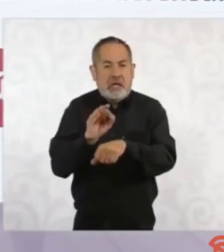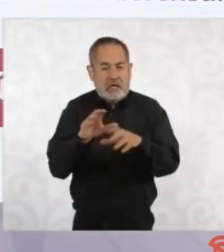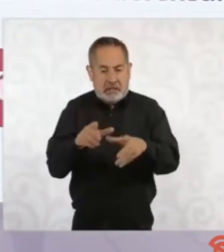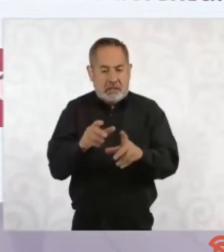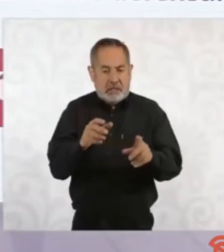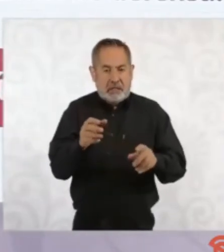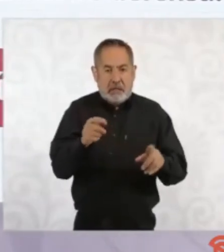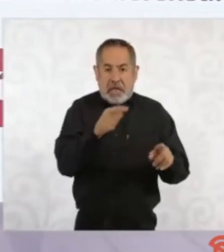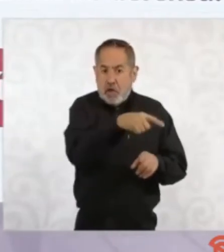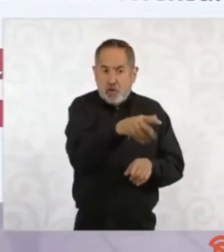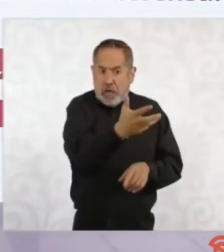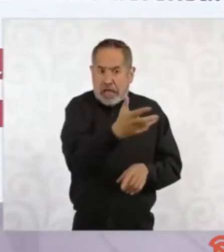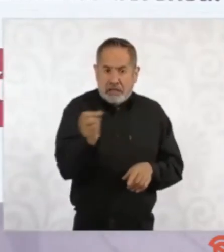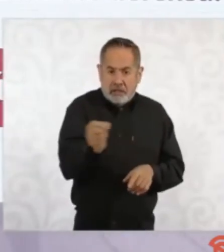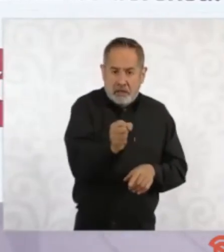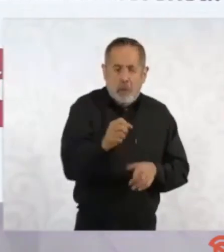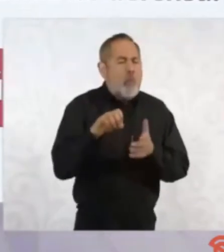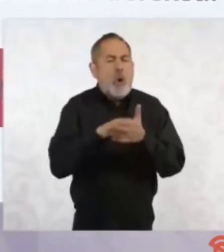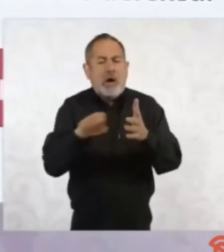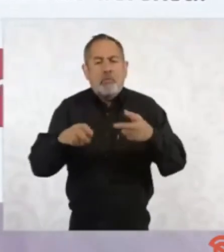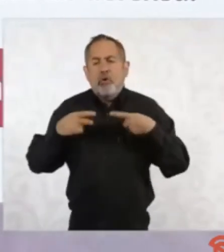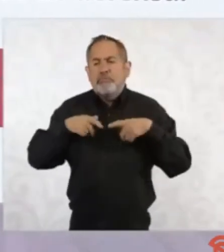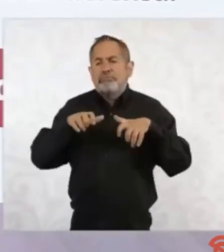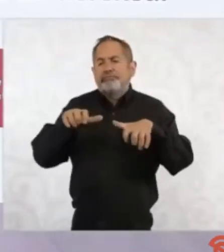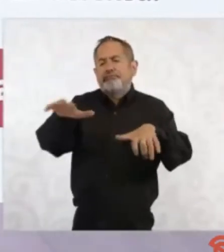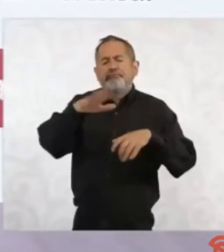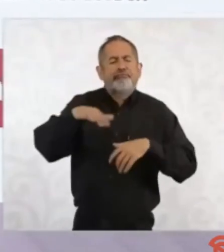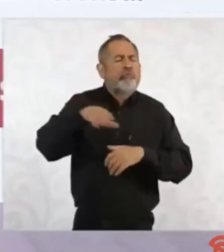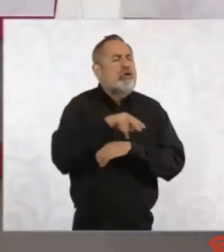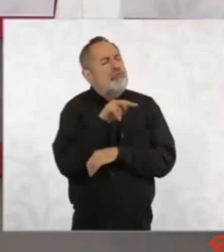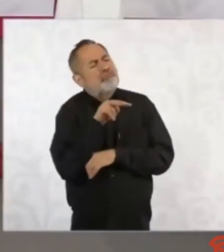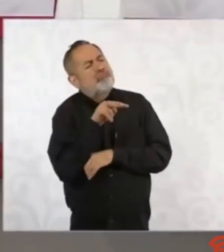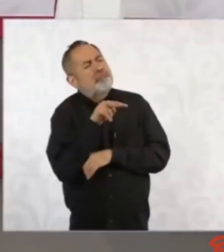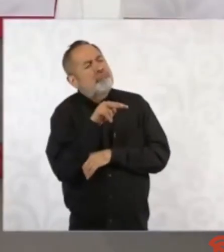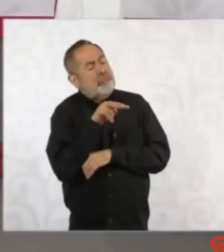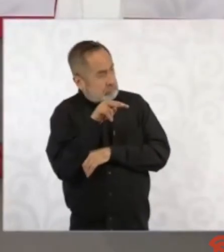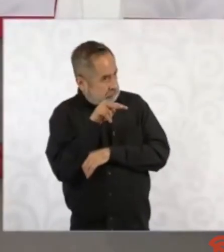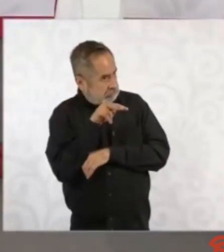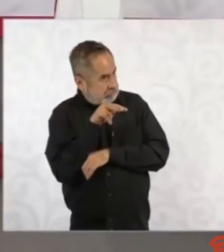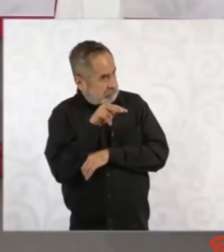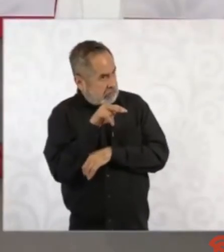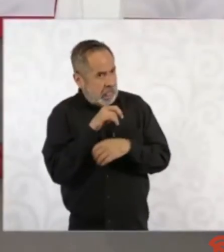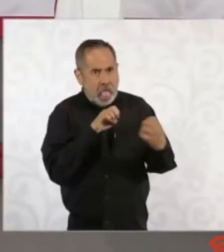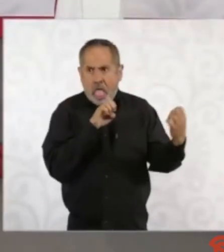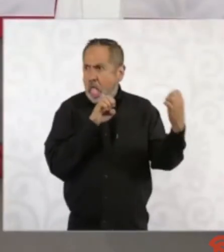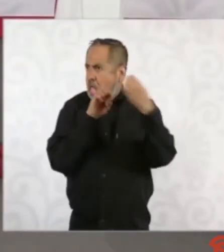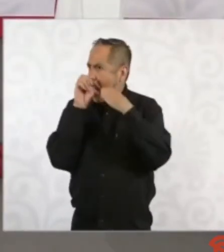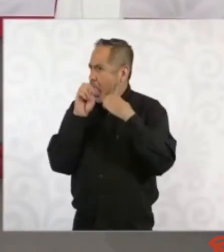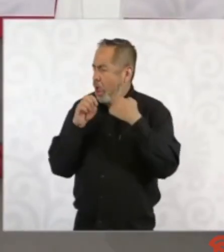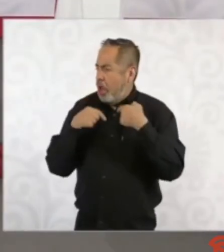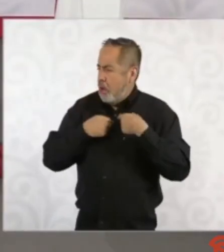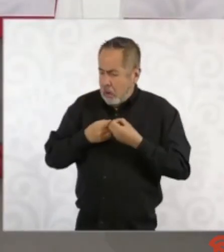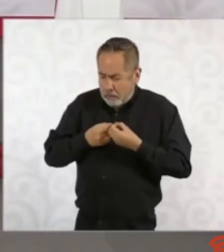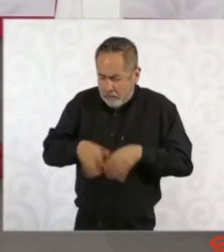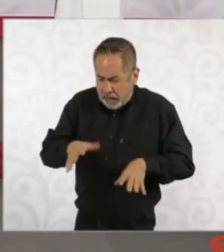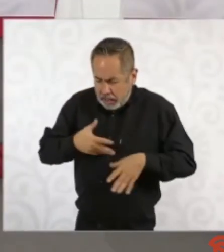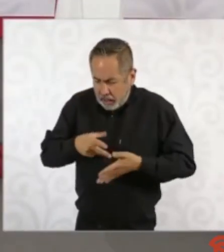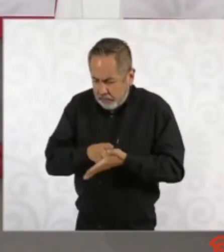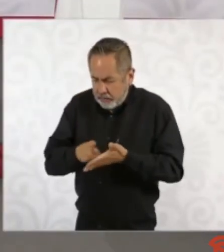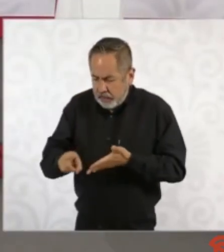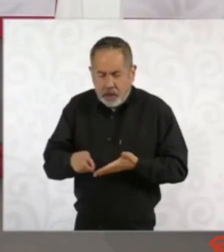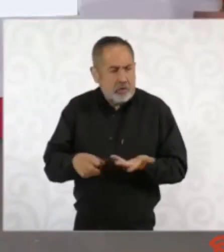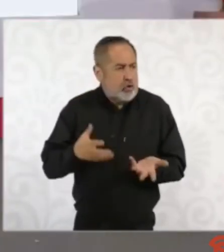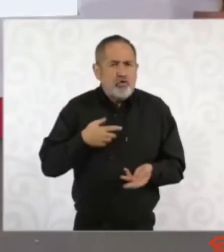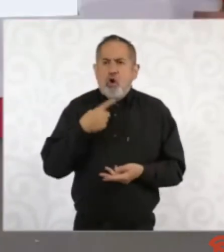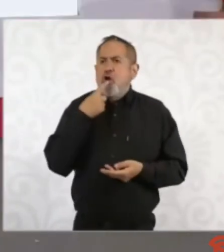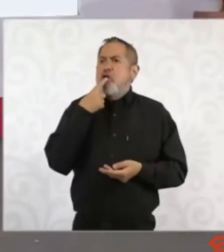o televidente, ubico que se me está violentando mi derecho, ¿a quién acudo? ¿Dónde presento una queja? ¿Quién me escucha